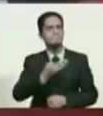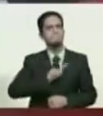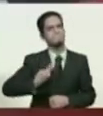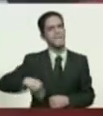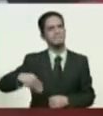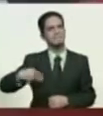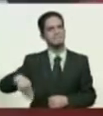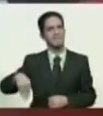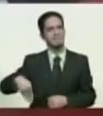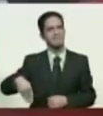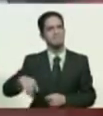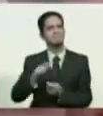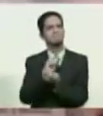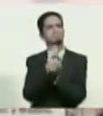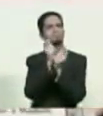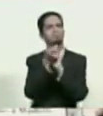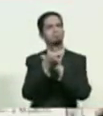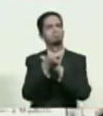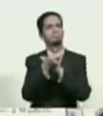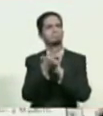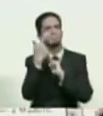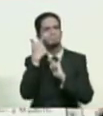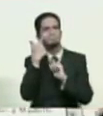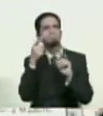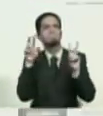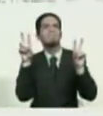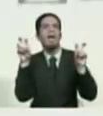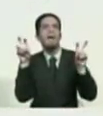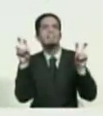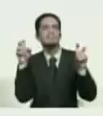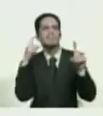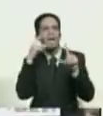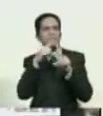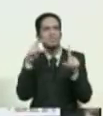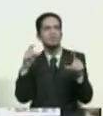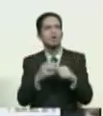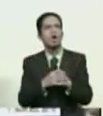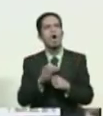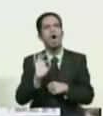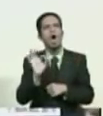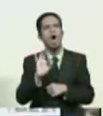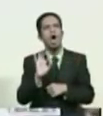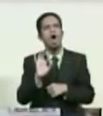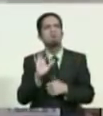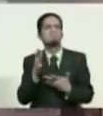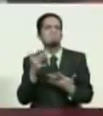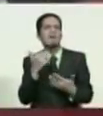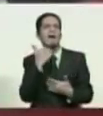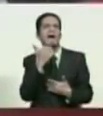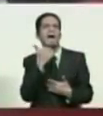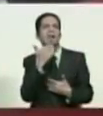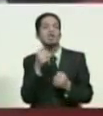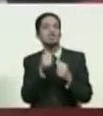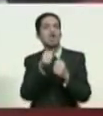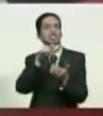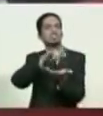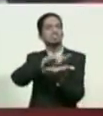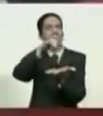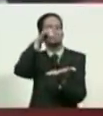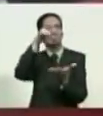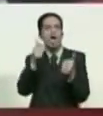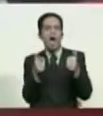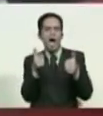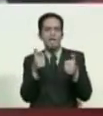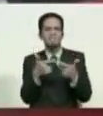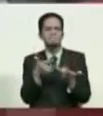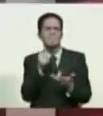se convierte en un supuesto atentado o en un incidente con drones. Los autores no son